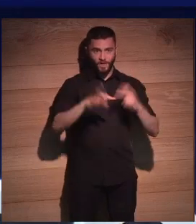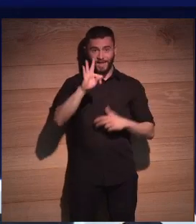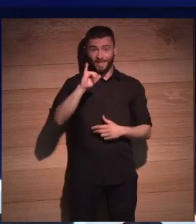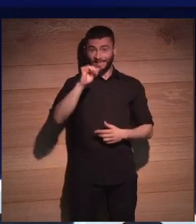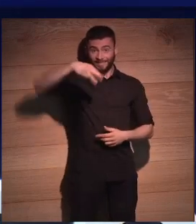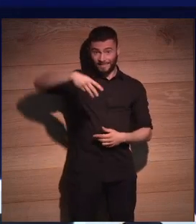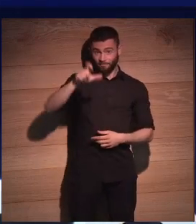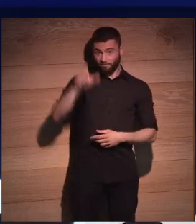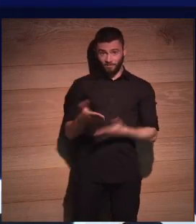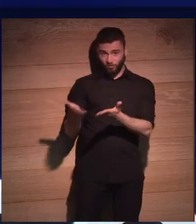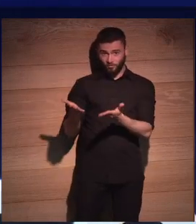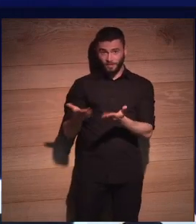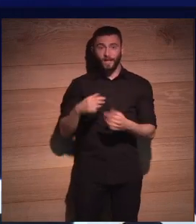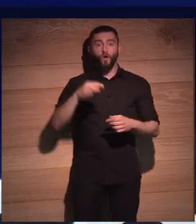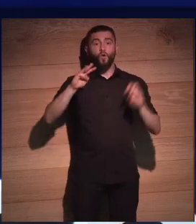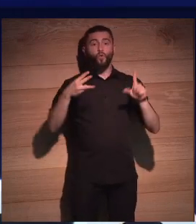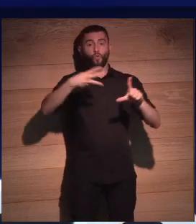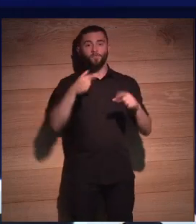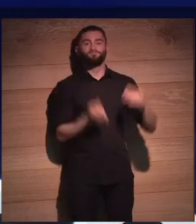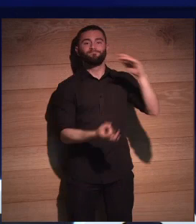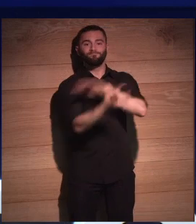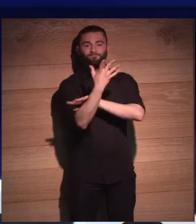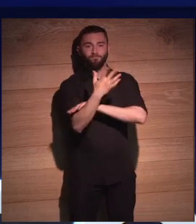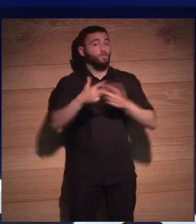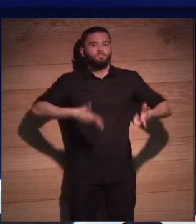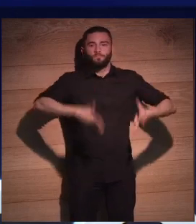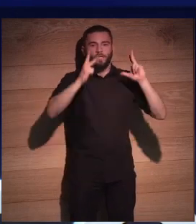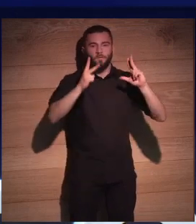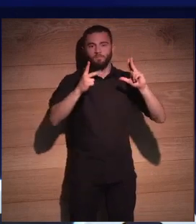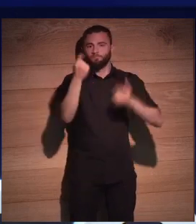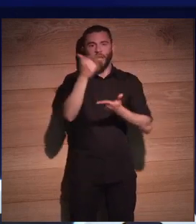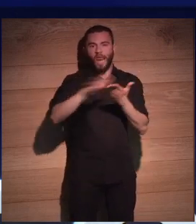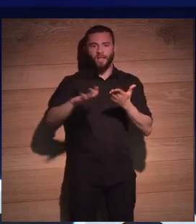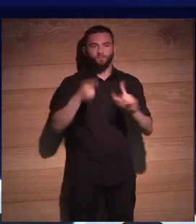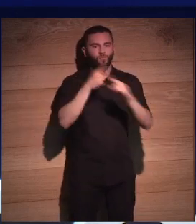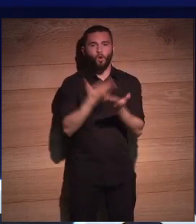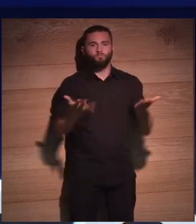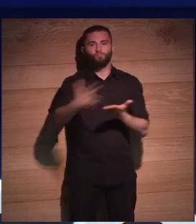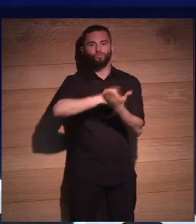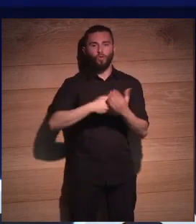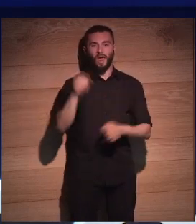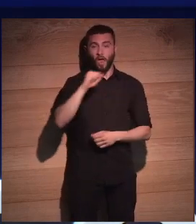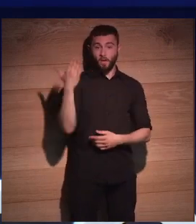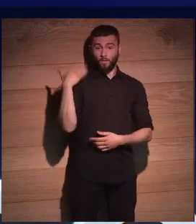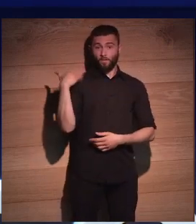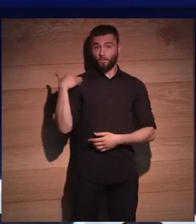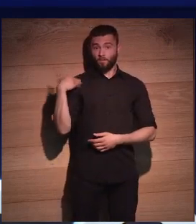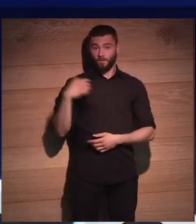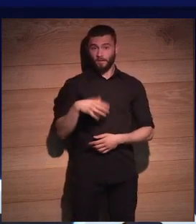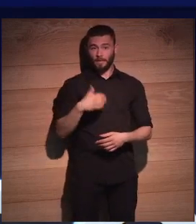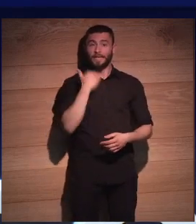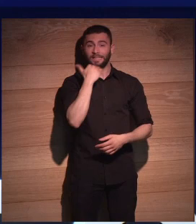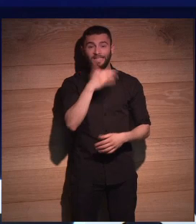creó la web, la hizo libre para todo el mundo y gratuita. Y en los últimos años, nosotros vamos a cumplir 10